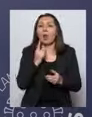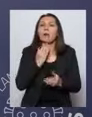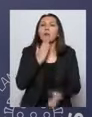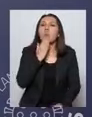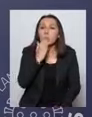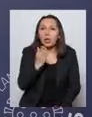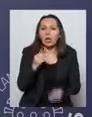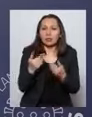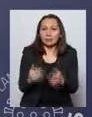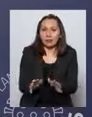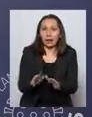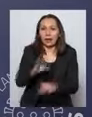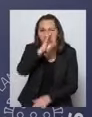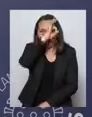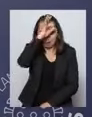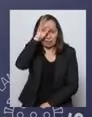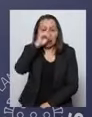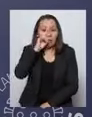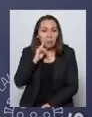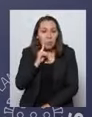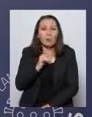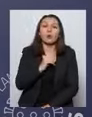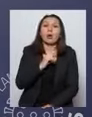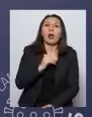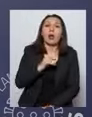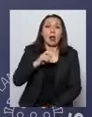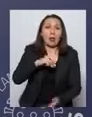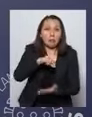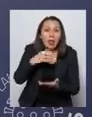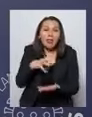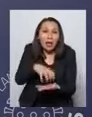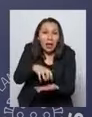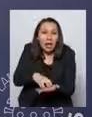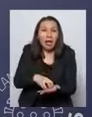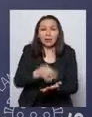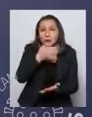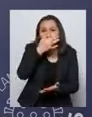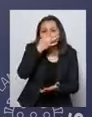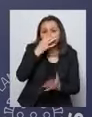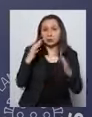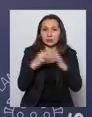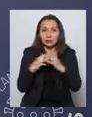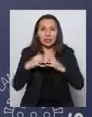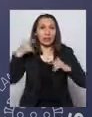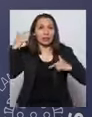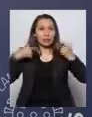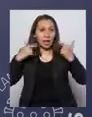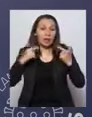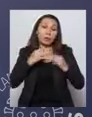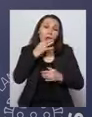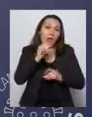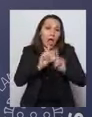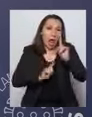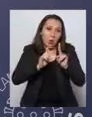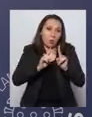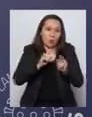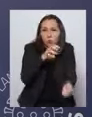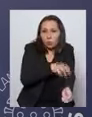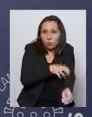arena temuco padre las casas los hornos chillán talca por mencionar